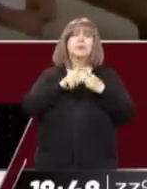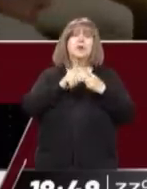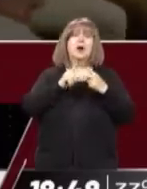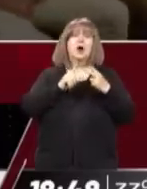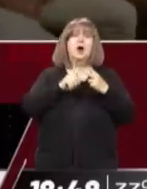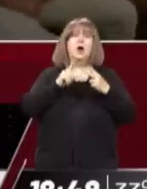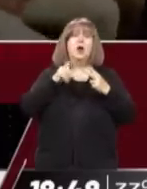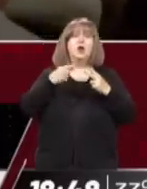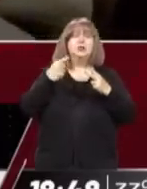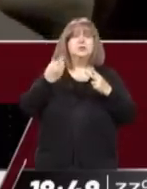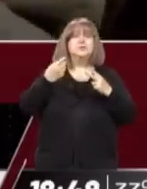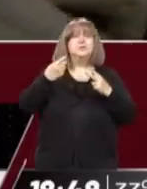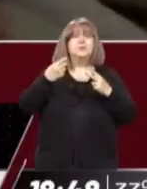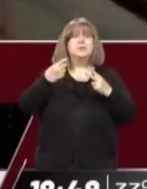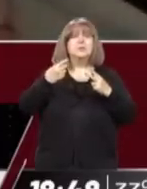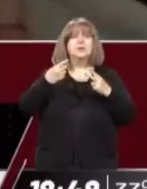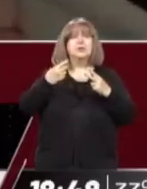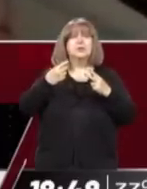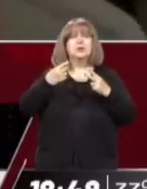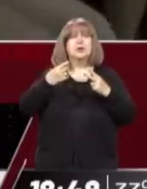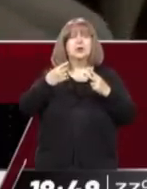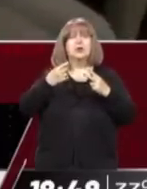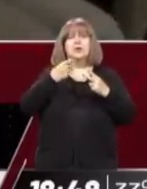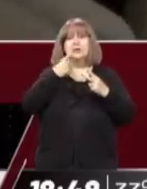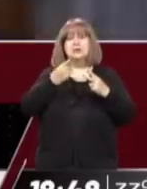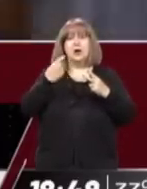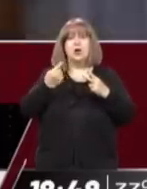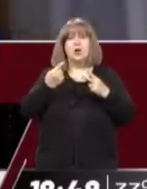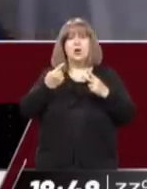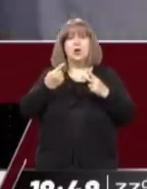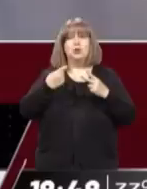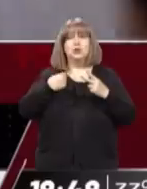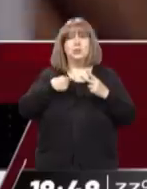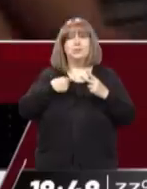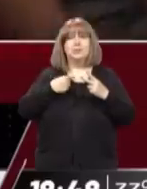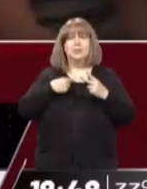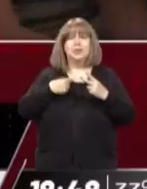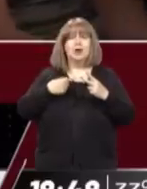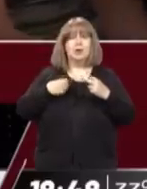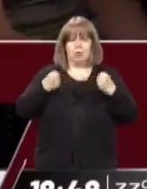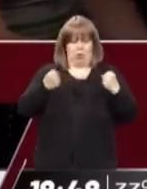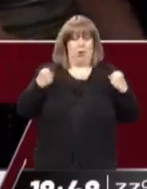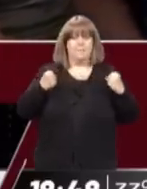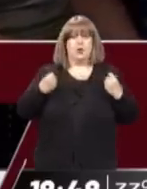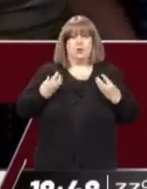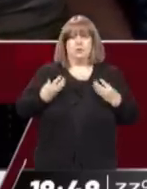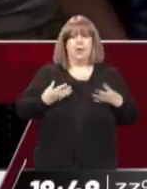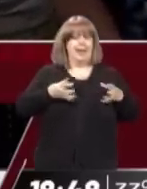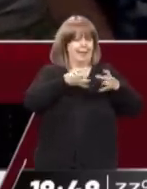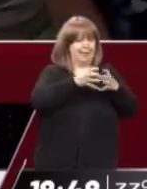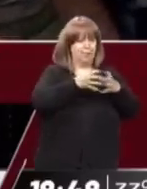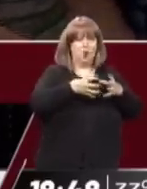de las neurohormonas importantes es la vasopresina, que es la defensa del territorio, es la defensa del